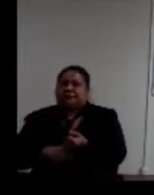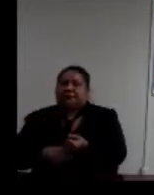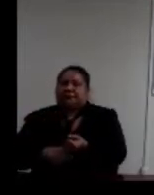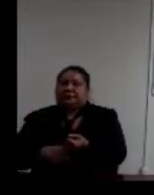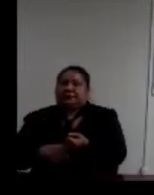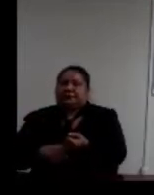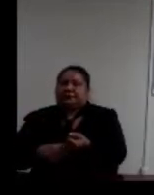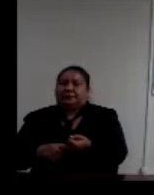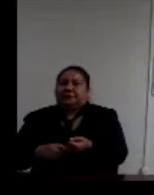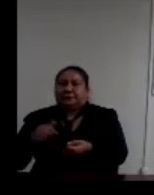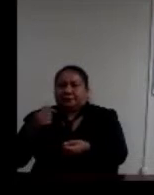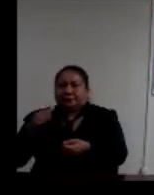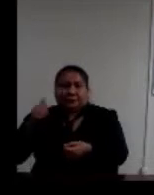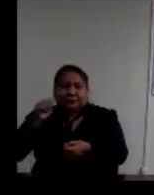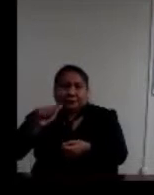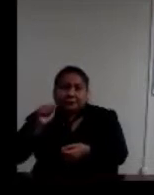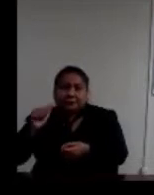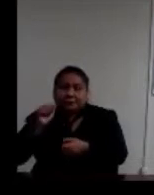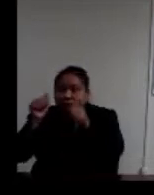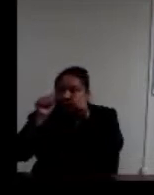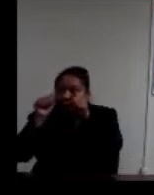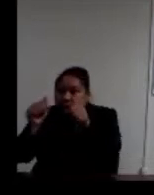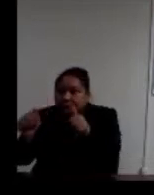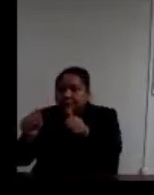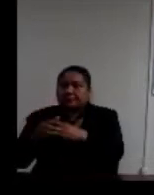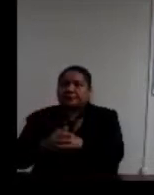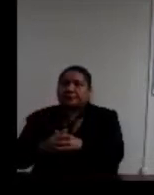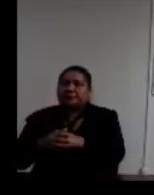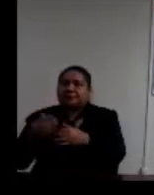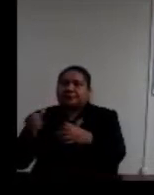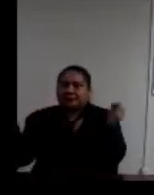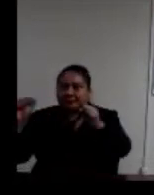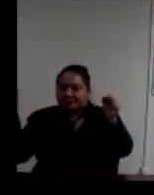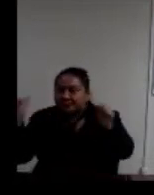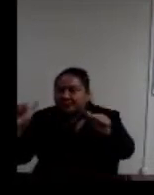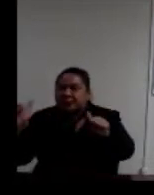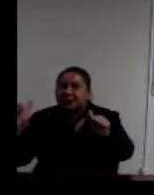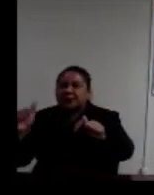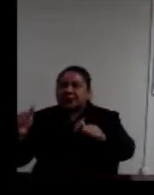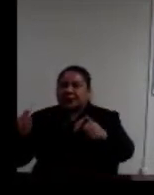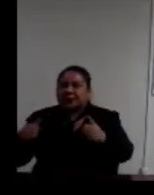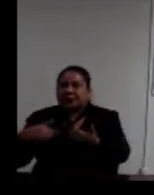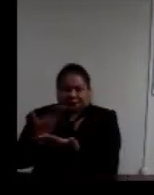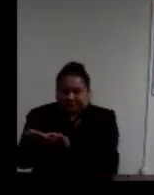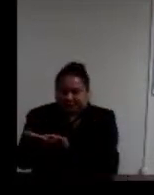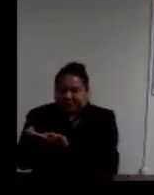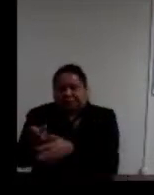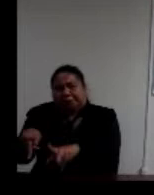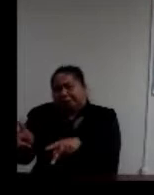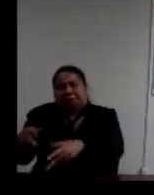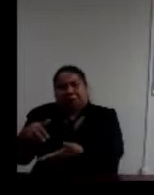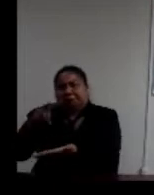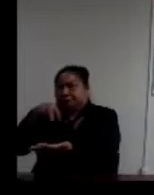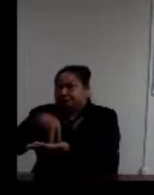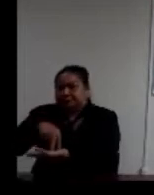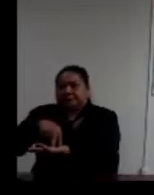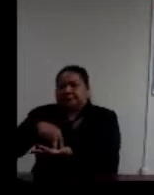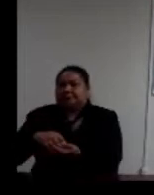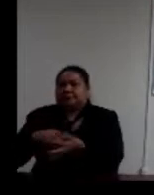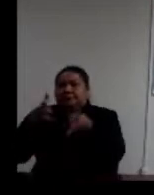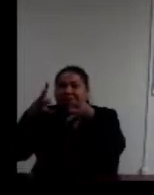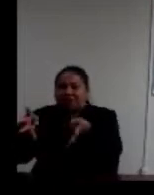básicamente están en hiperalerta, entonces vemos que corren, se caen, se sacuden y no pasa nada. Pero un regaño y lo